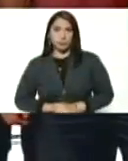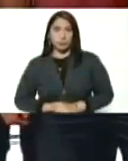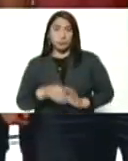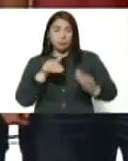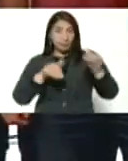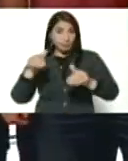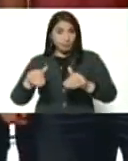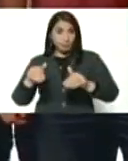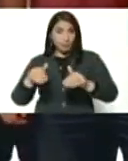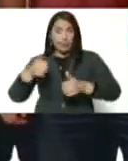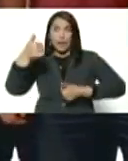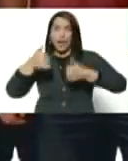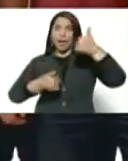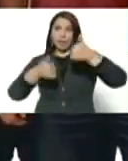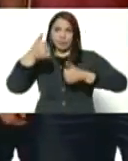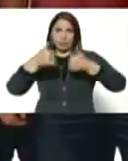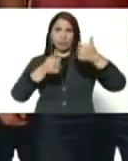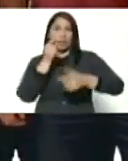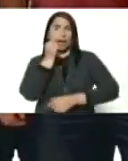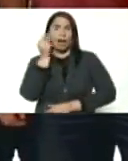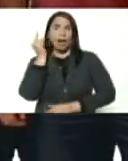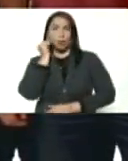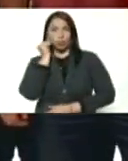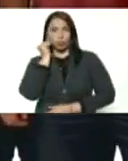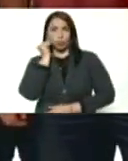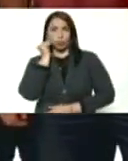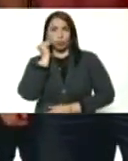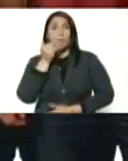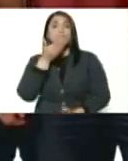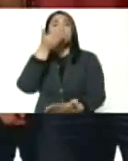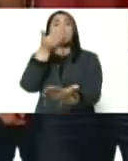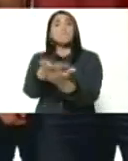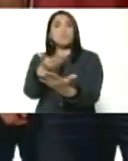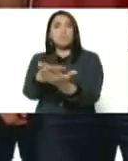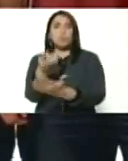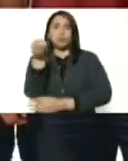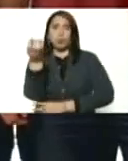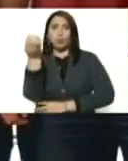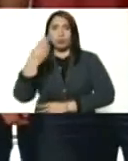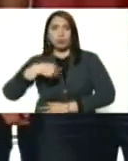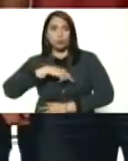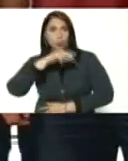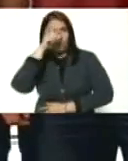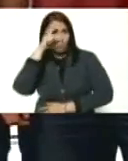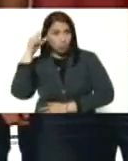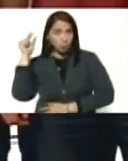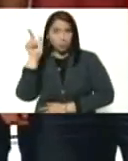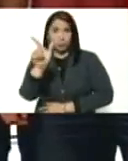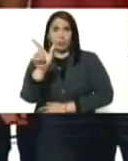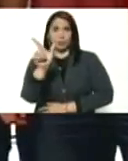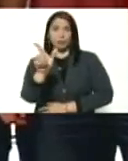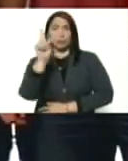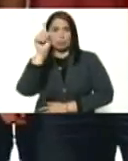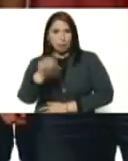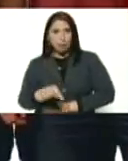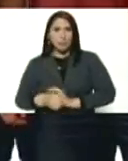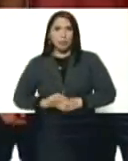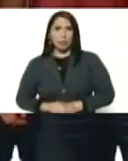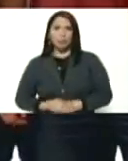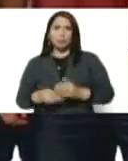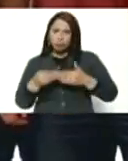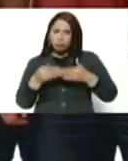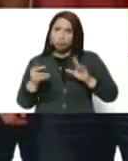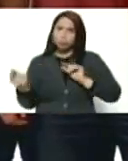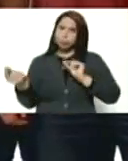los candidatos y las candidatas, los métodos que se vayan a proponer, que sea el congreso de nuestro partido quien desde allí se abra un debate,